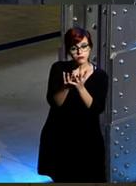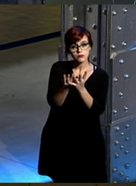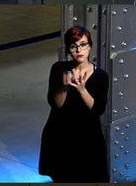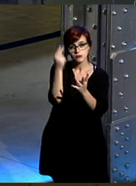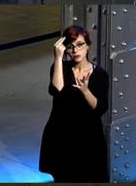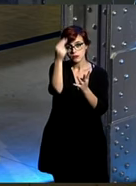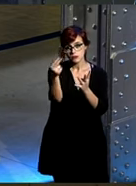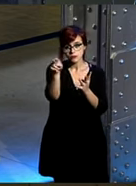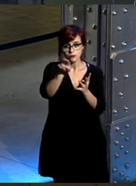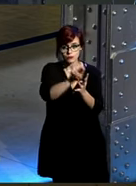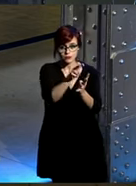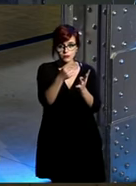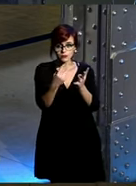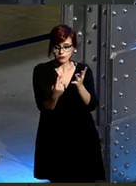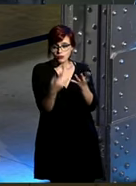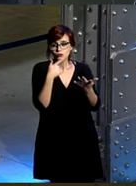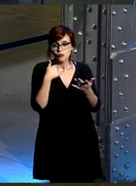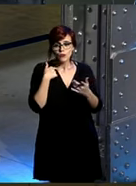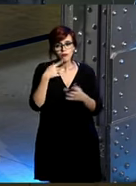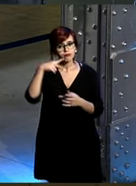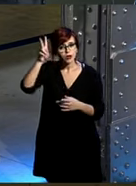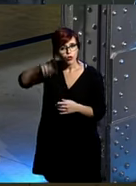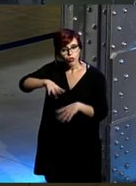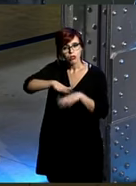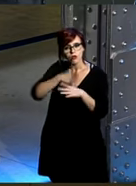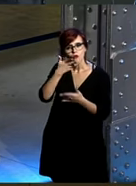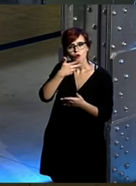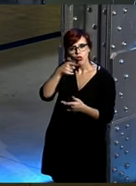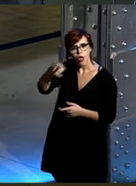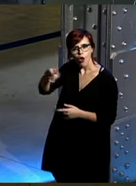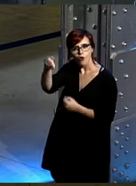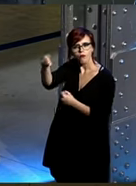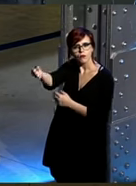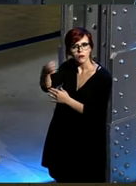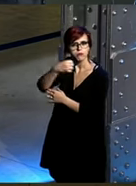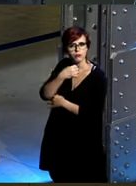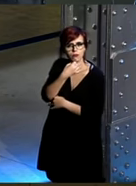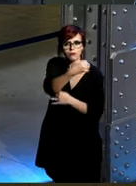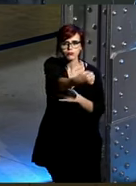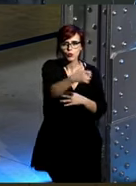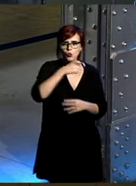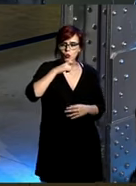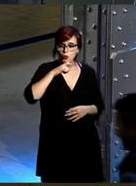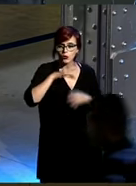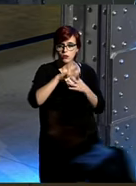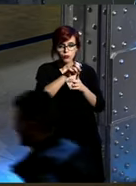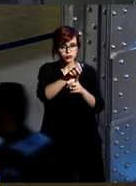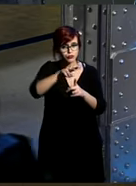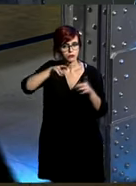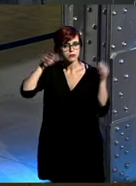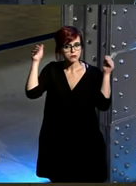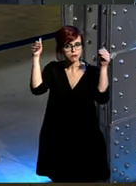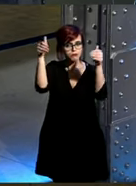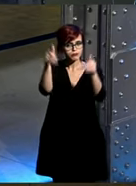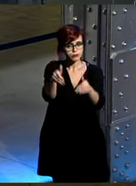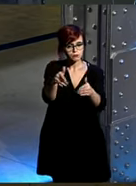que todas aportan, que se reconozcan las fortalezas y las debilidades, pero todos juntos ir hacia una visión. Esto yo